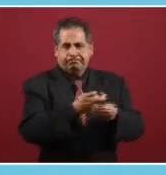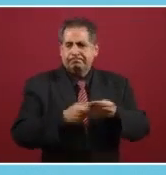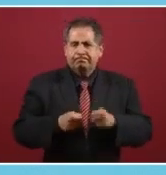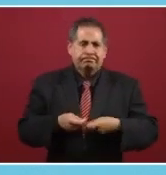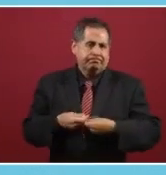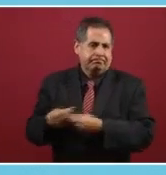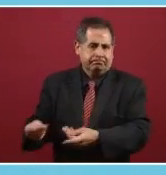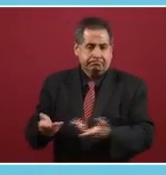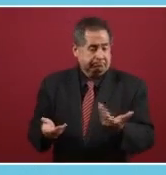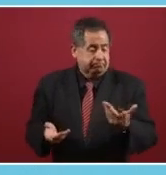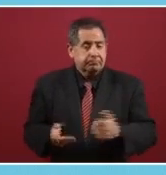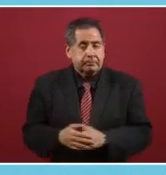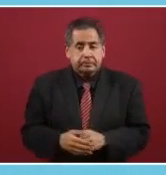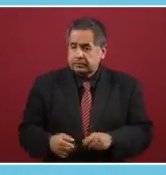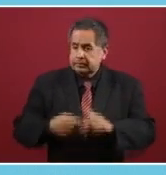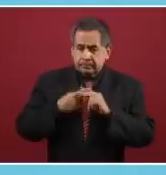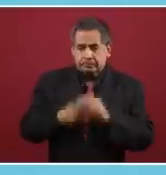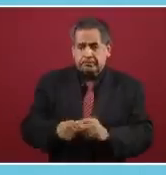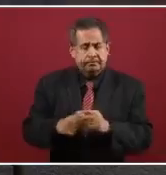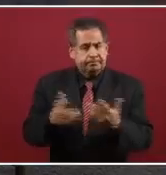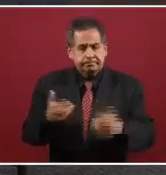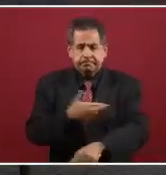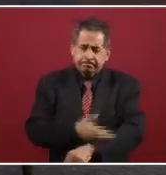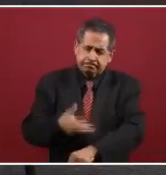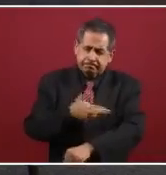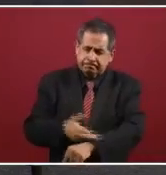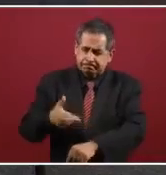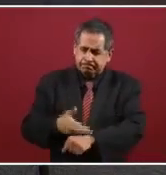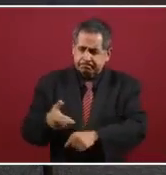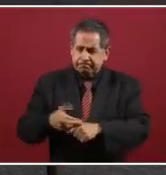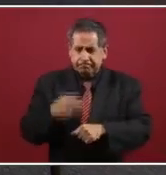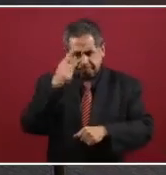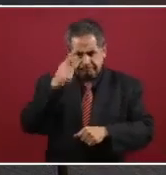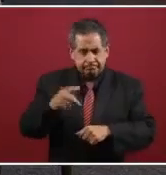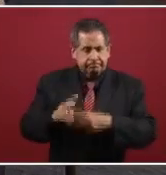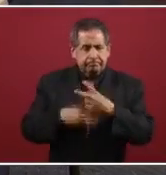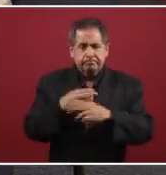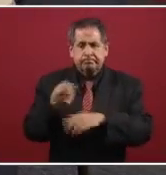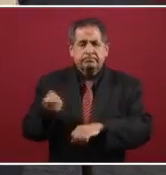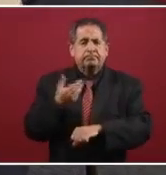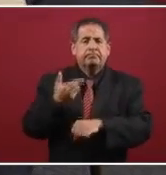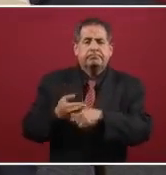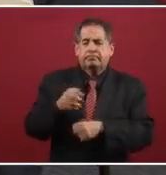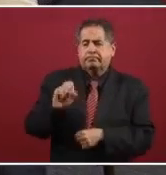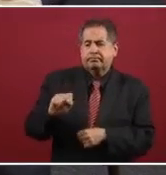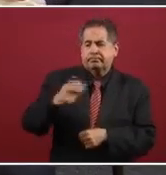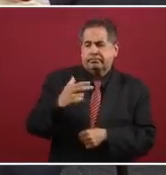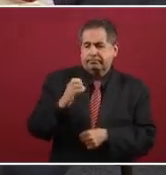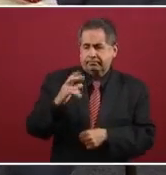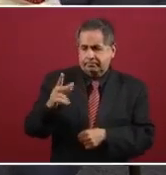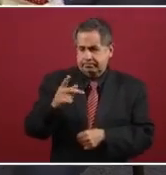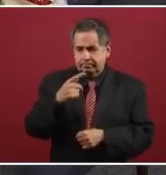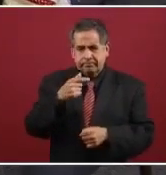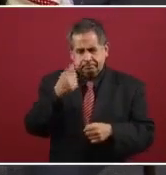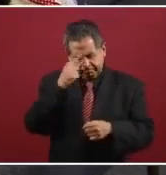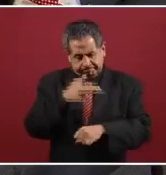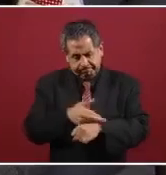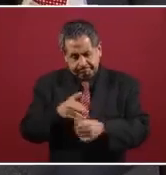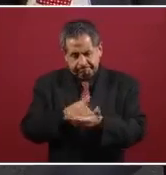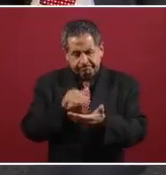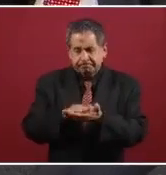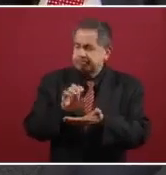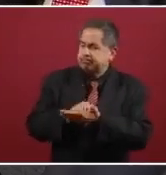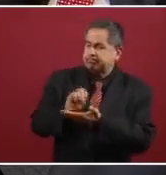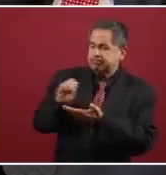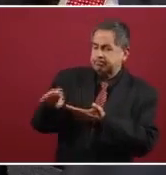vamos a empezar a hacer los trámites en la Secretaría de Hacienda, de modo